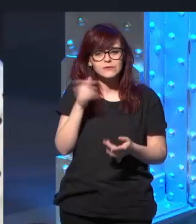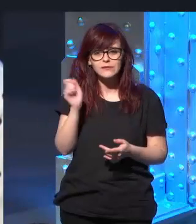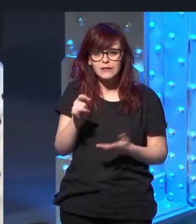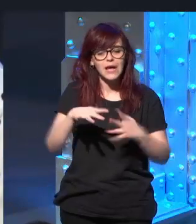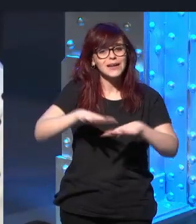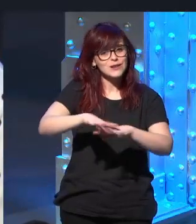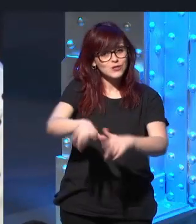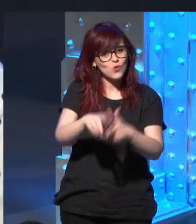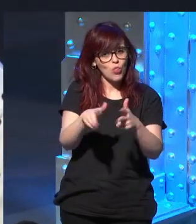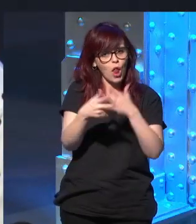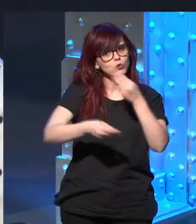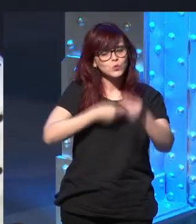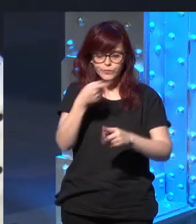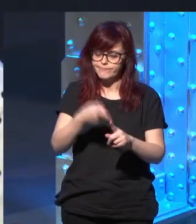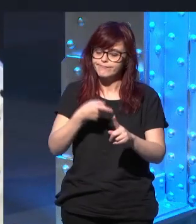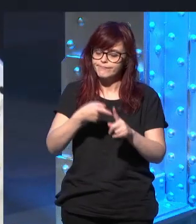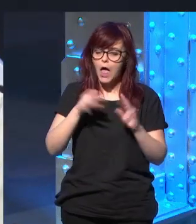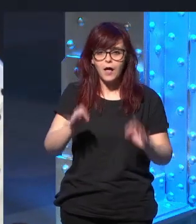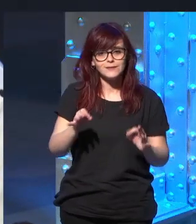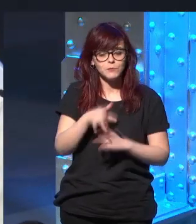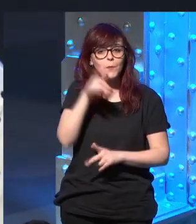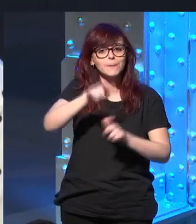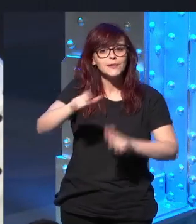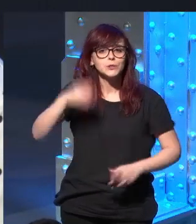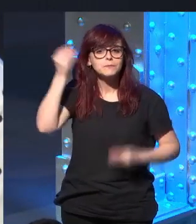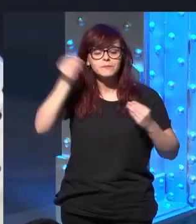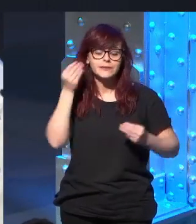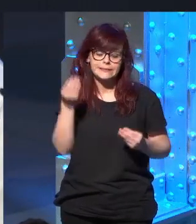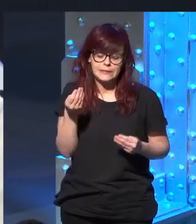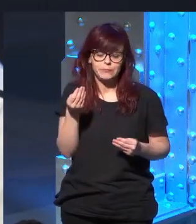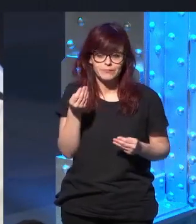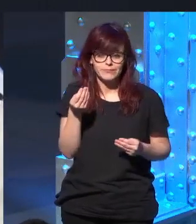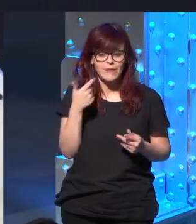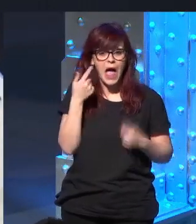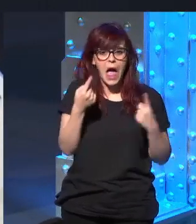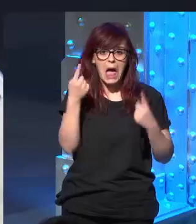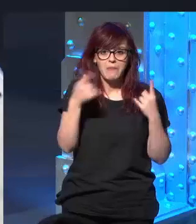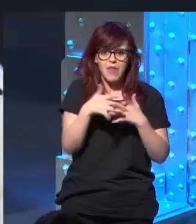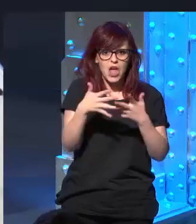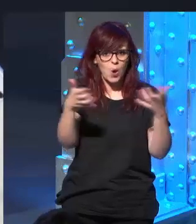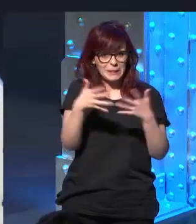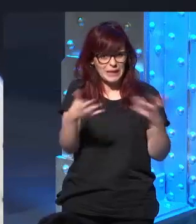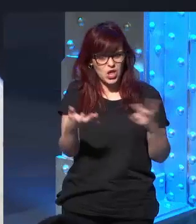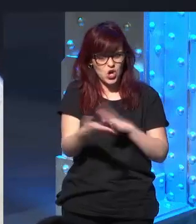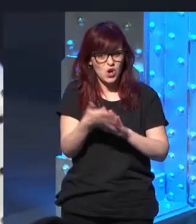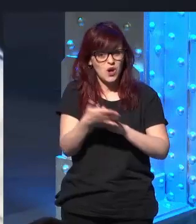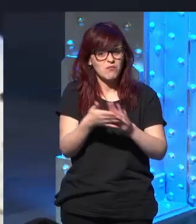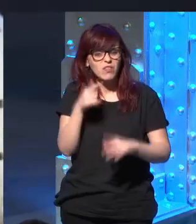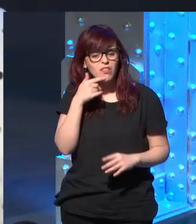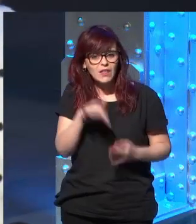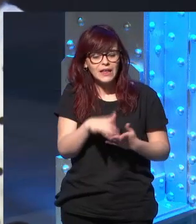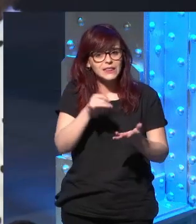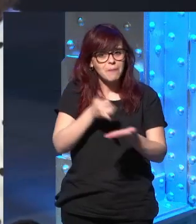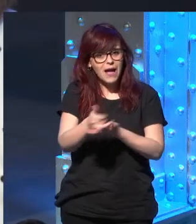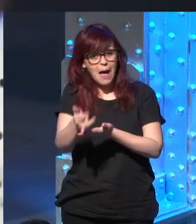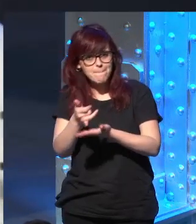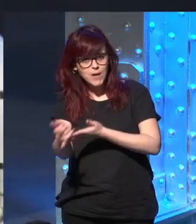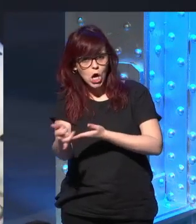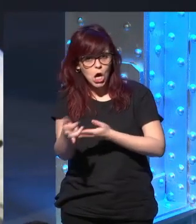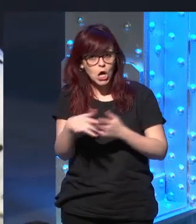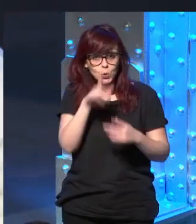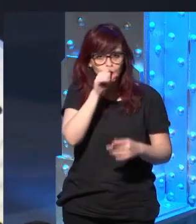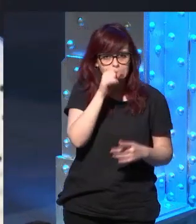redes sociales porque la gente se piensa, y de hecho he tenido bastantes comentarios al respecto, que porque seas de campo, te muevas en el campo, no